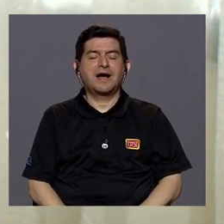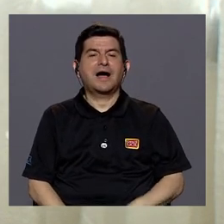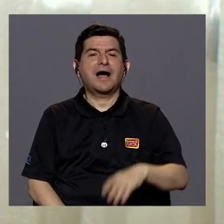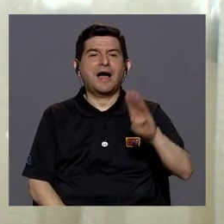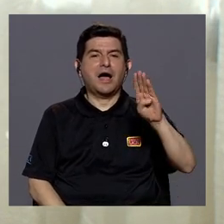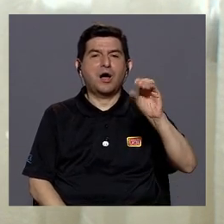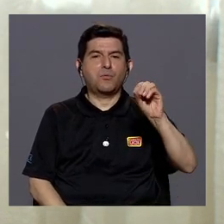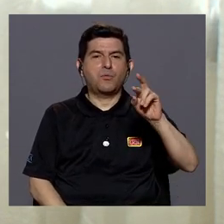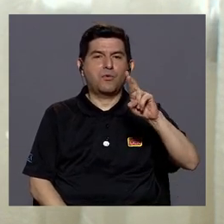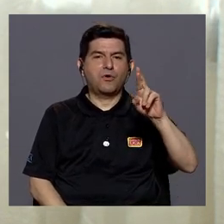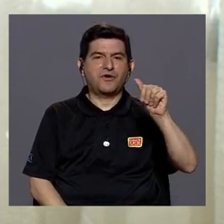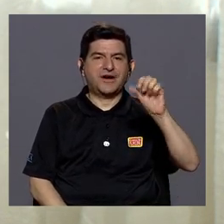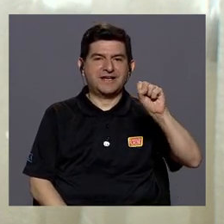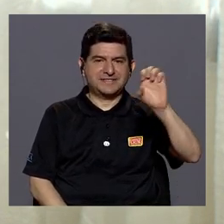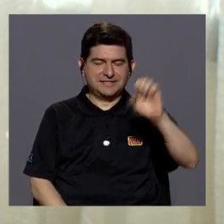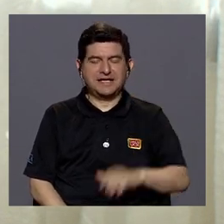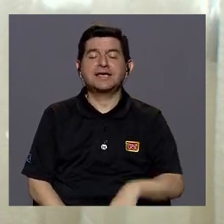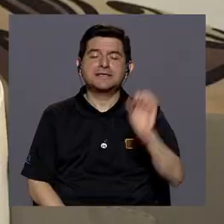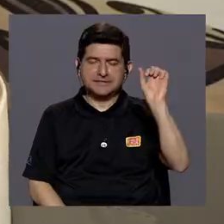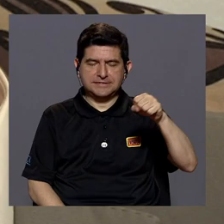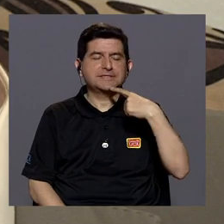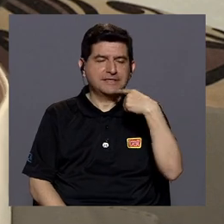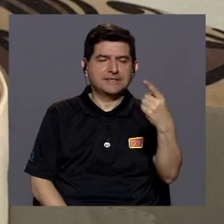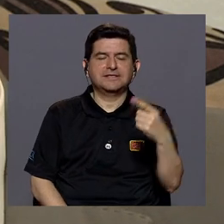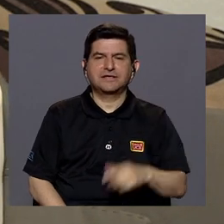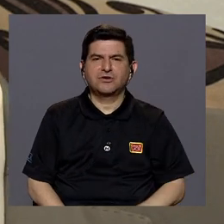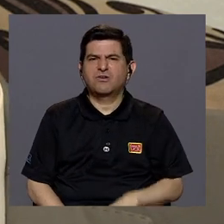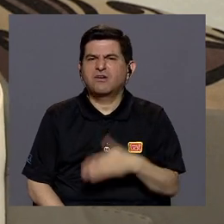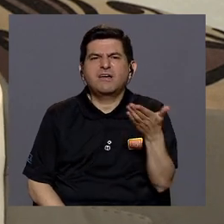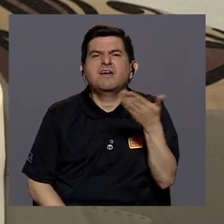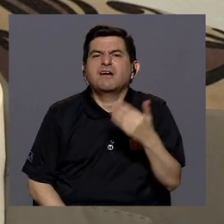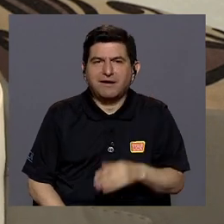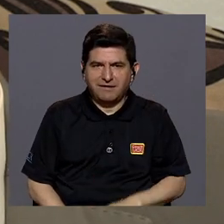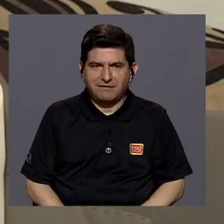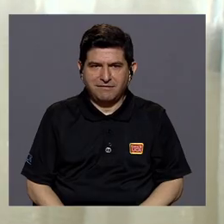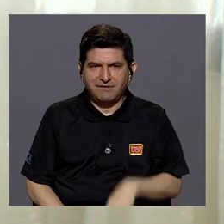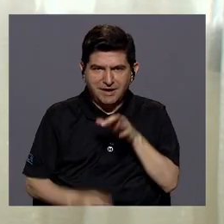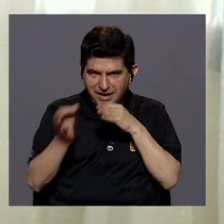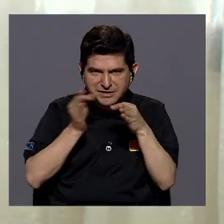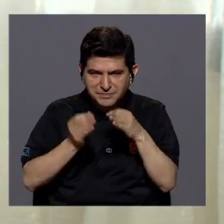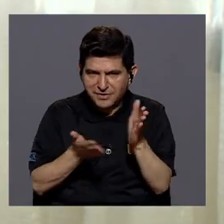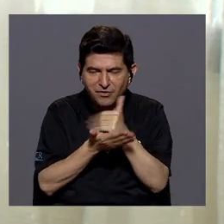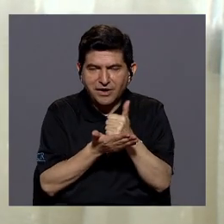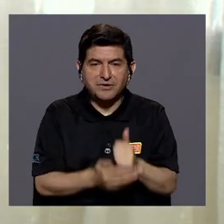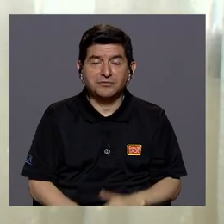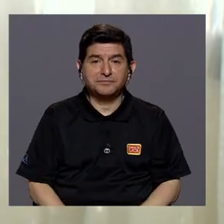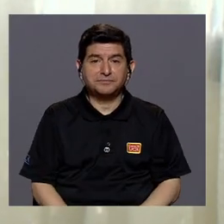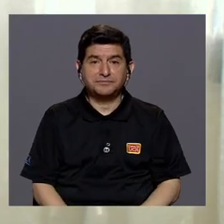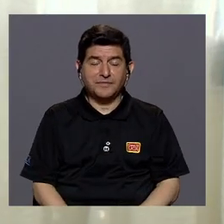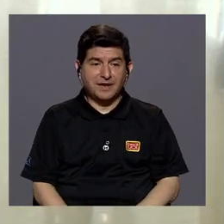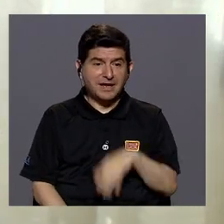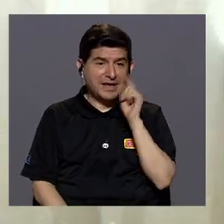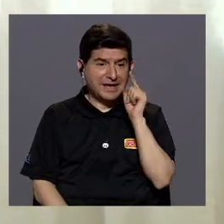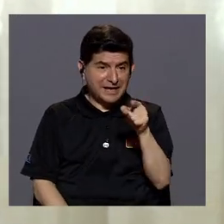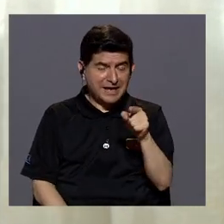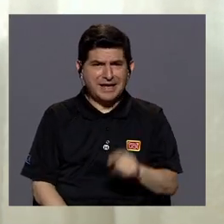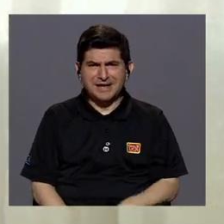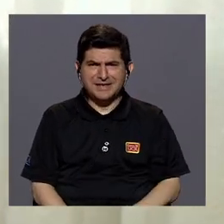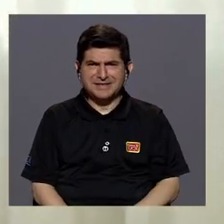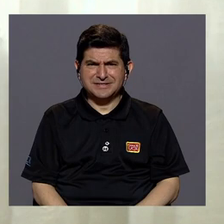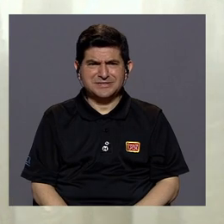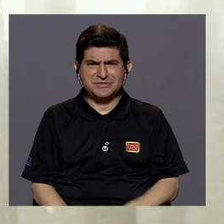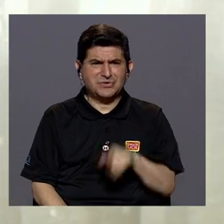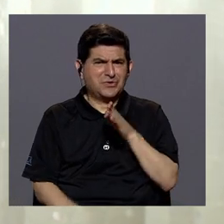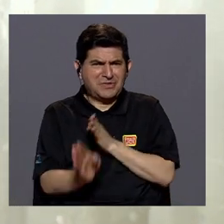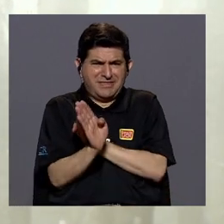Andrés, sí. Bueno, ahí seguimos ahí. ¿Qué le dijo Andrés que le había dicho a don Beto? No, que eso era donde, tal como el de